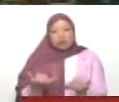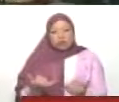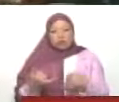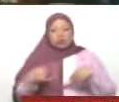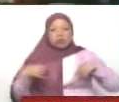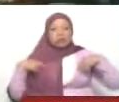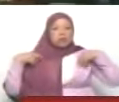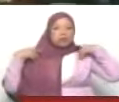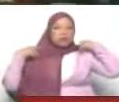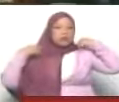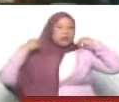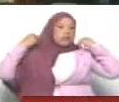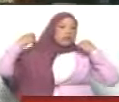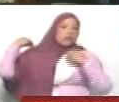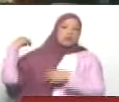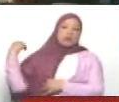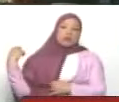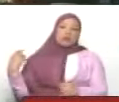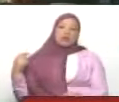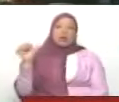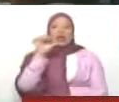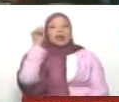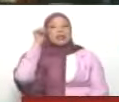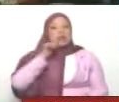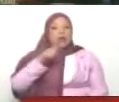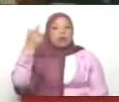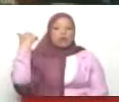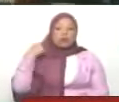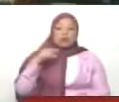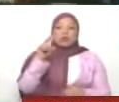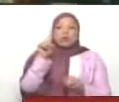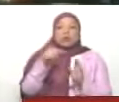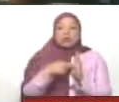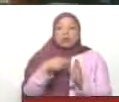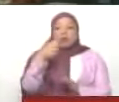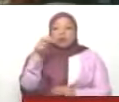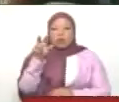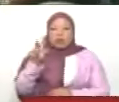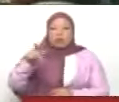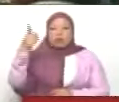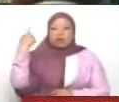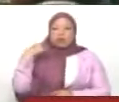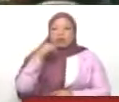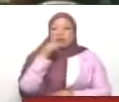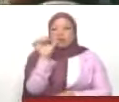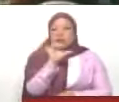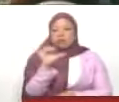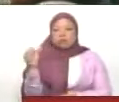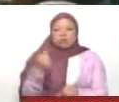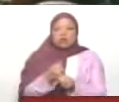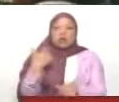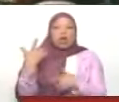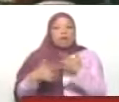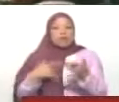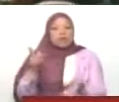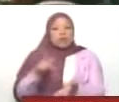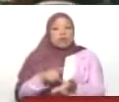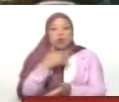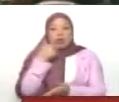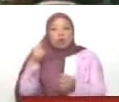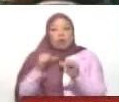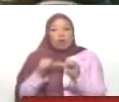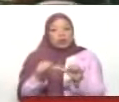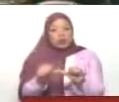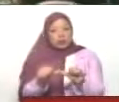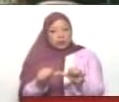que estamos, que iniciamos el sábado pasado con 103 municipios, la próxima semana estaremos dándole